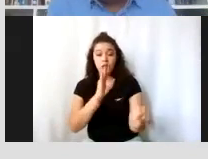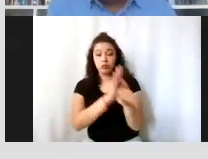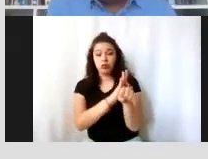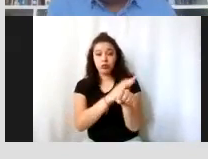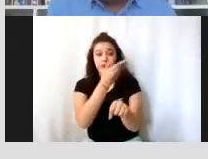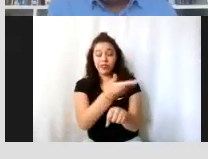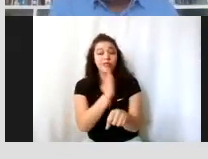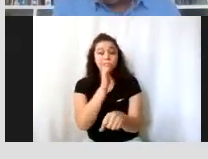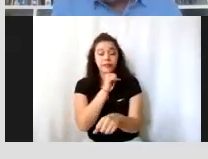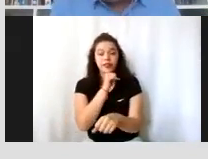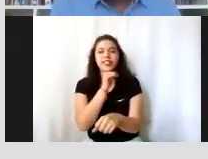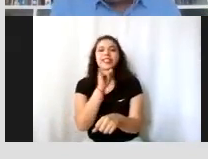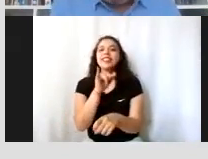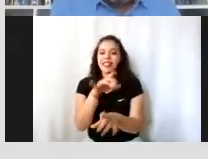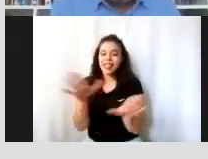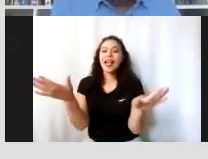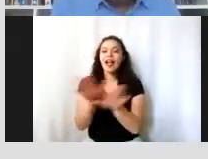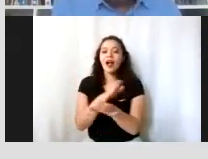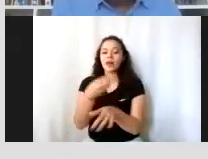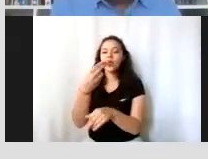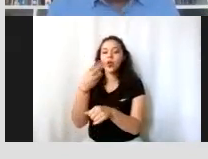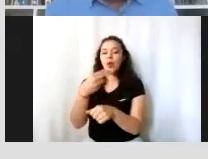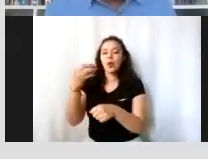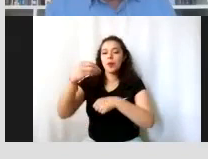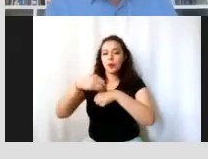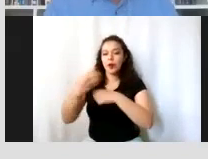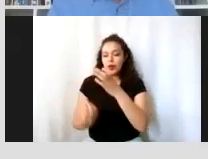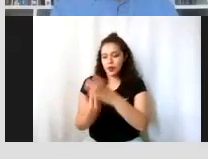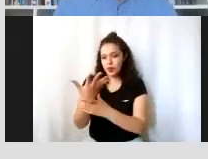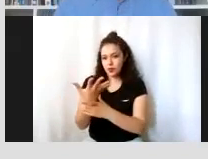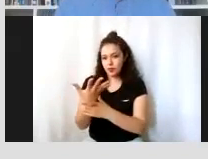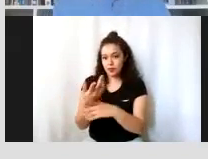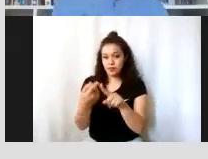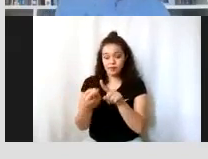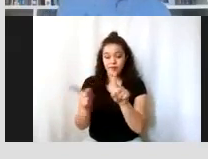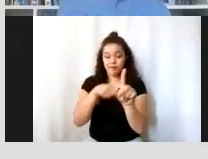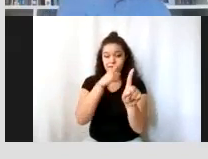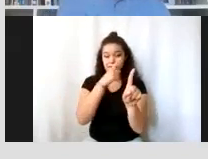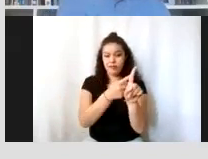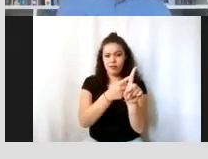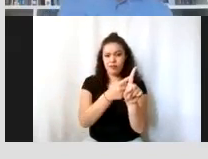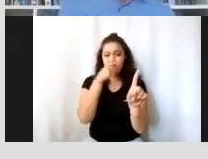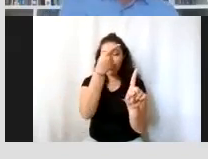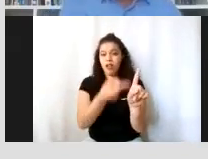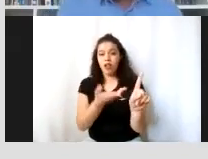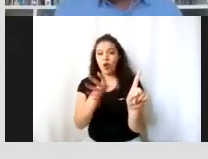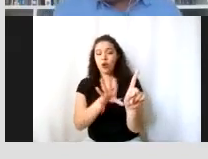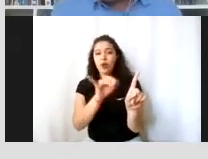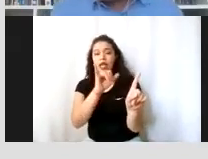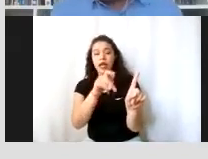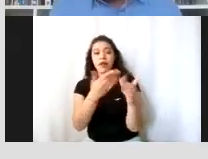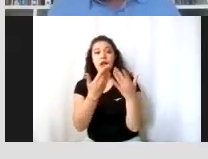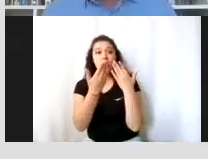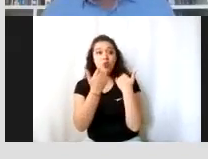sí, tendrías que actualizar el nombre de la nueva IAP. Porque la otra, ¿cómo le exijo a una IAP que ya no